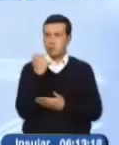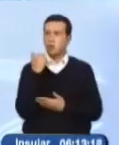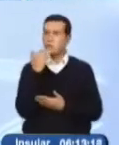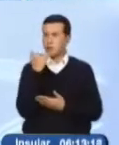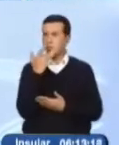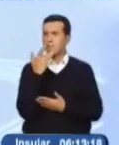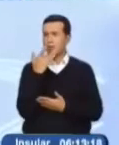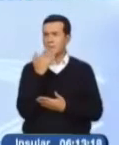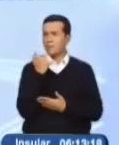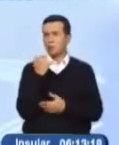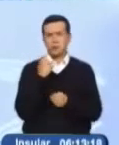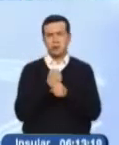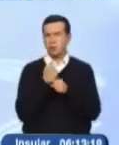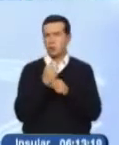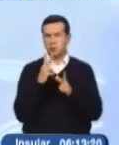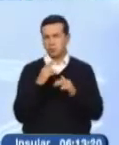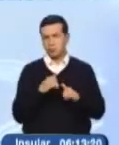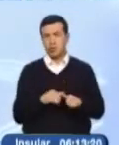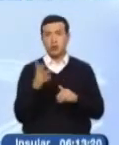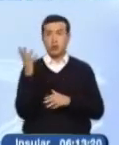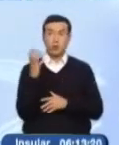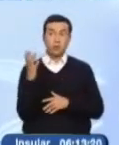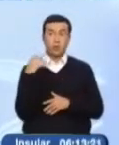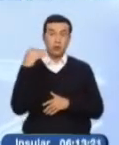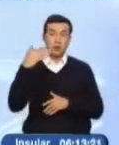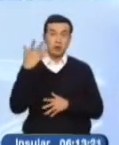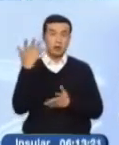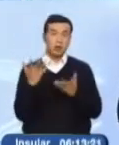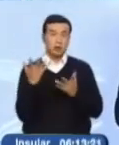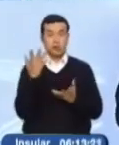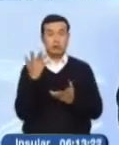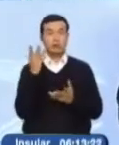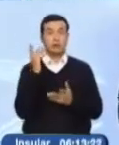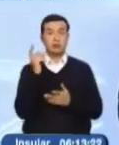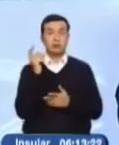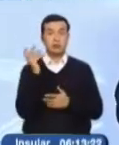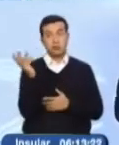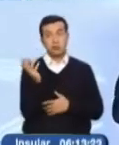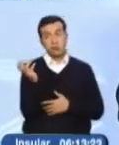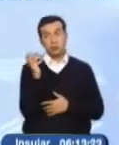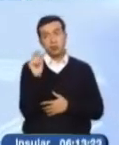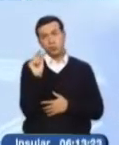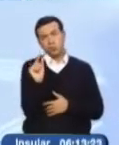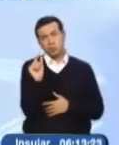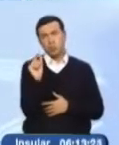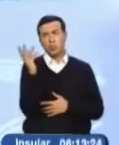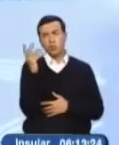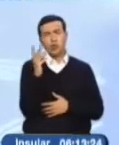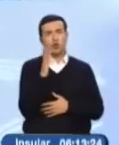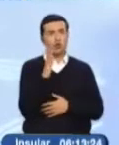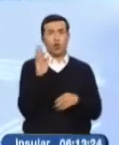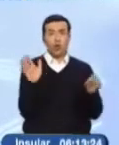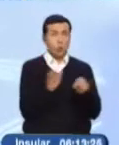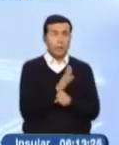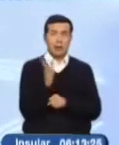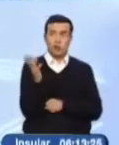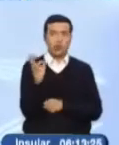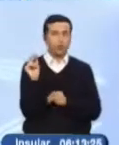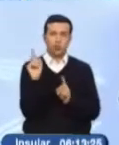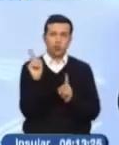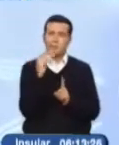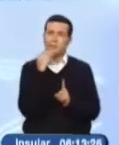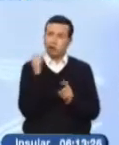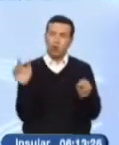continuar trabajando porque si me jubilo probablemente mi pensión no se será una fracción de lo que recibo en remuneraciones